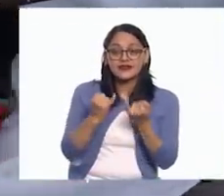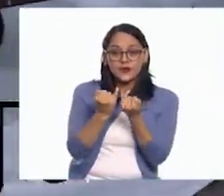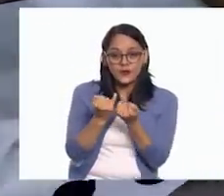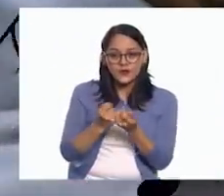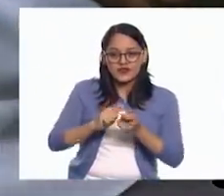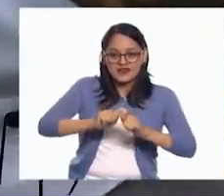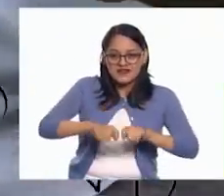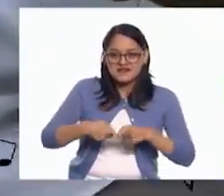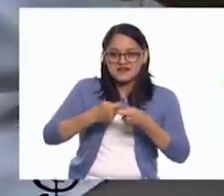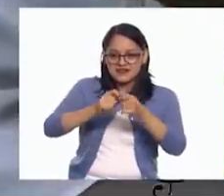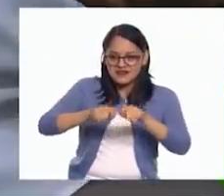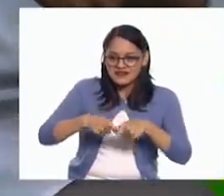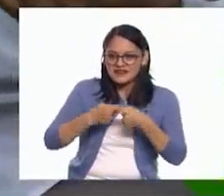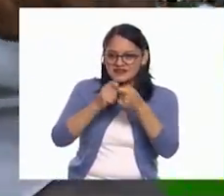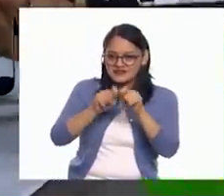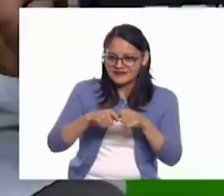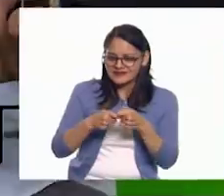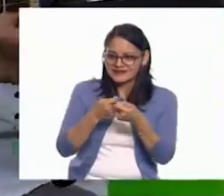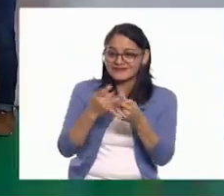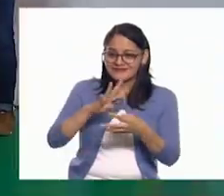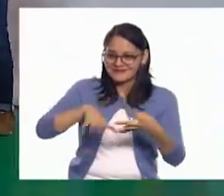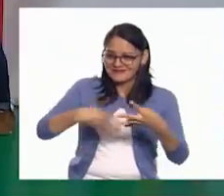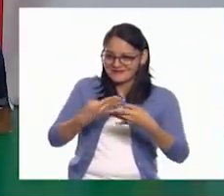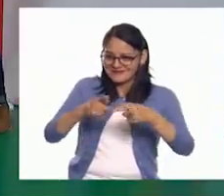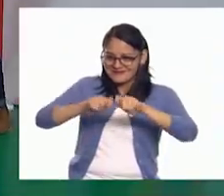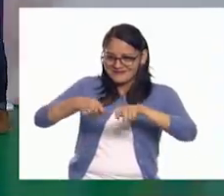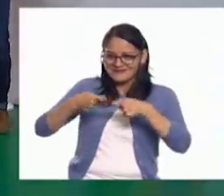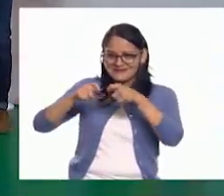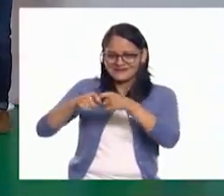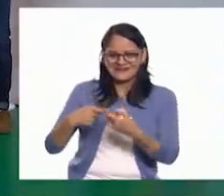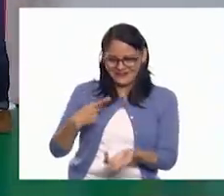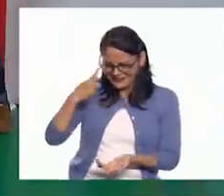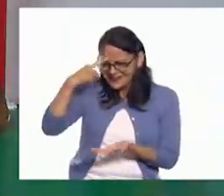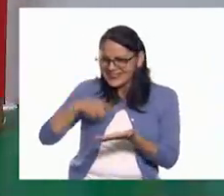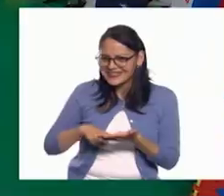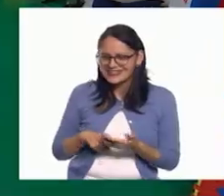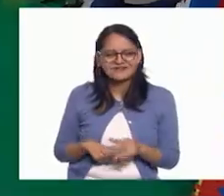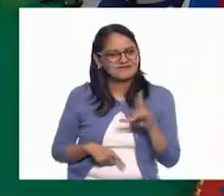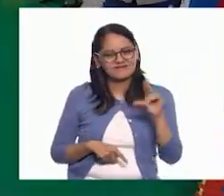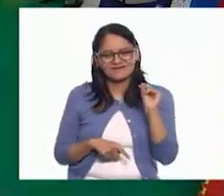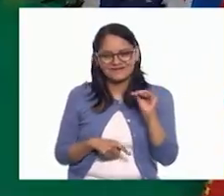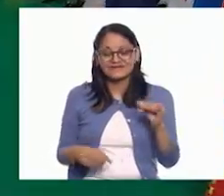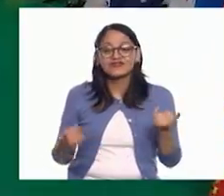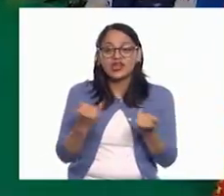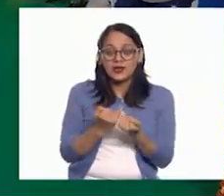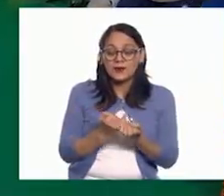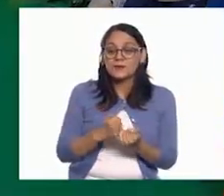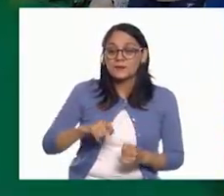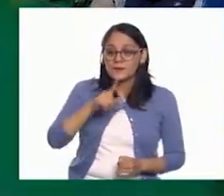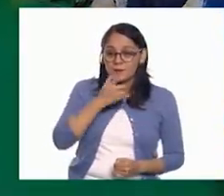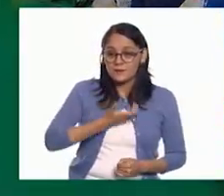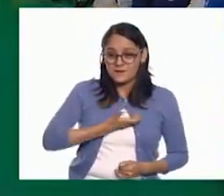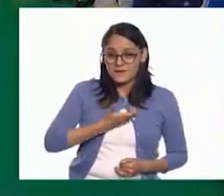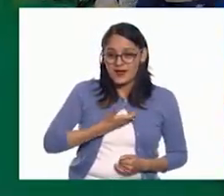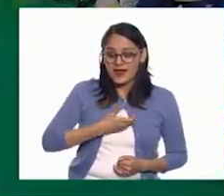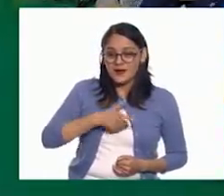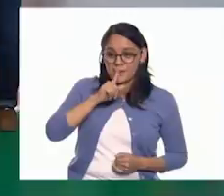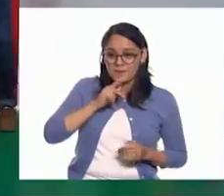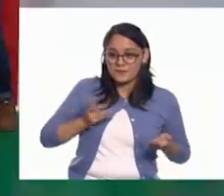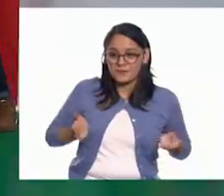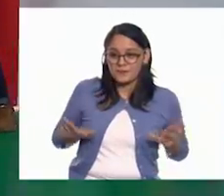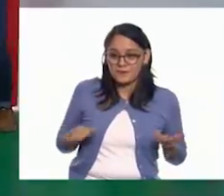con hilachas. ¿Puedes creer todo eso? ¡No! ¡No! Y dos palomas tencuachas